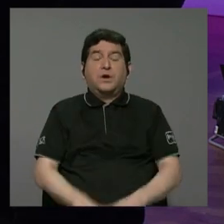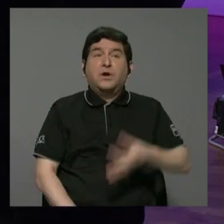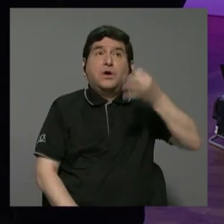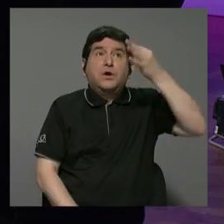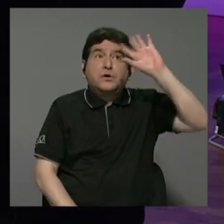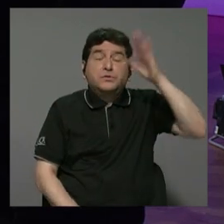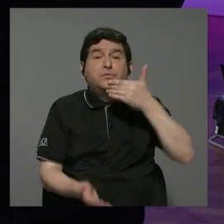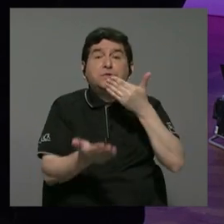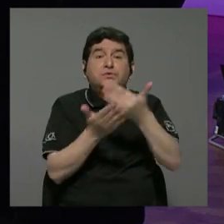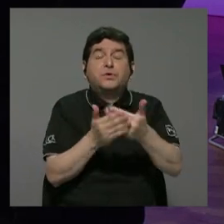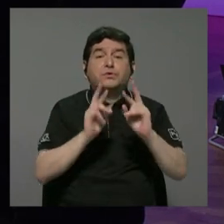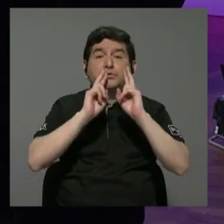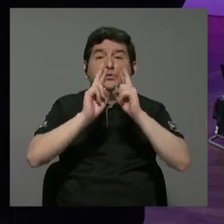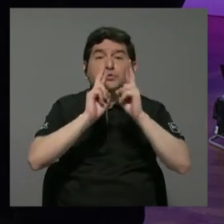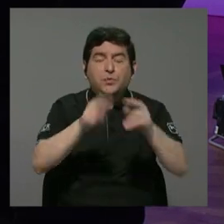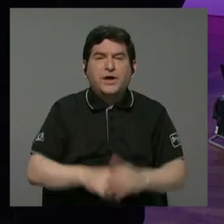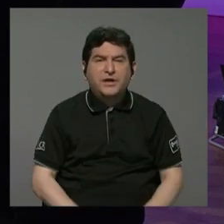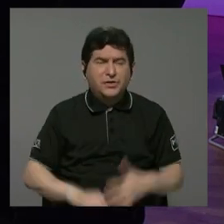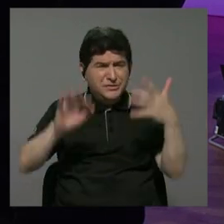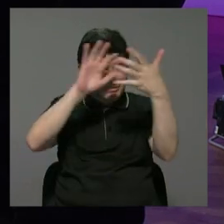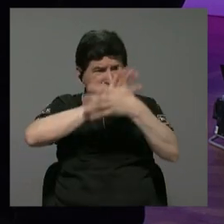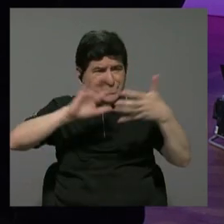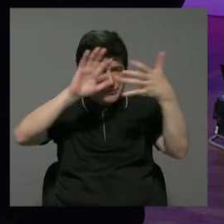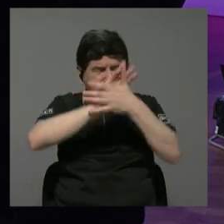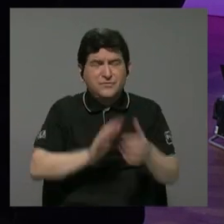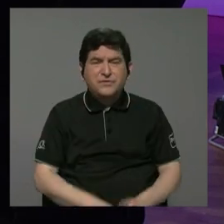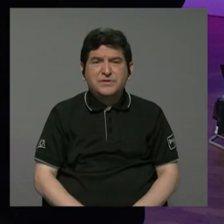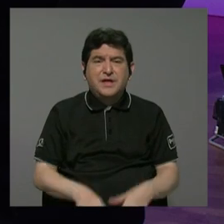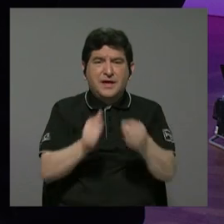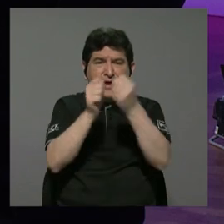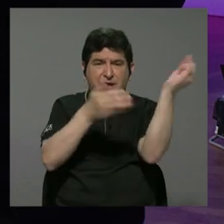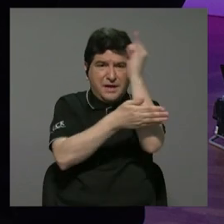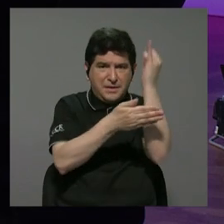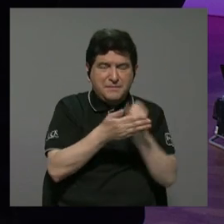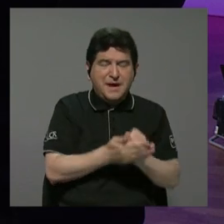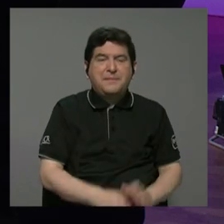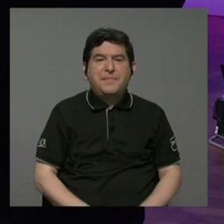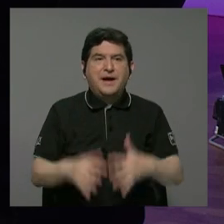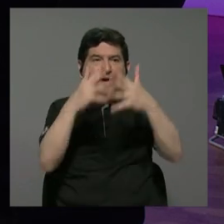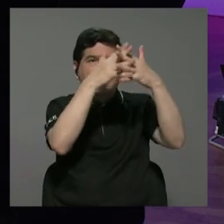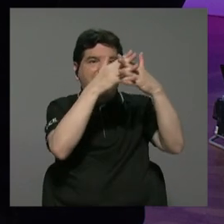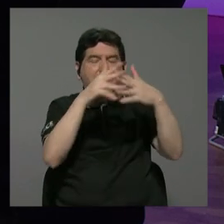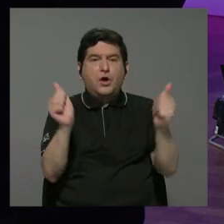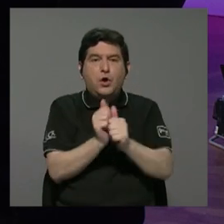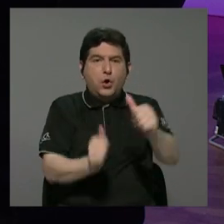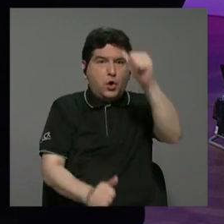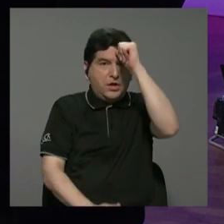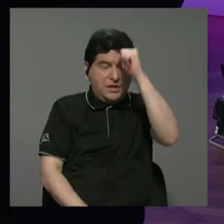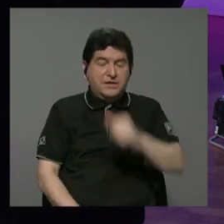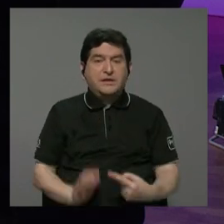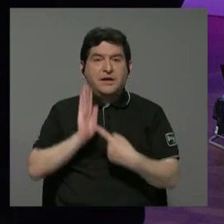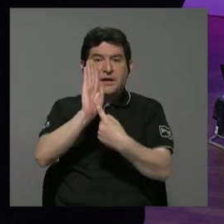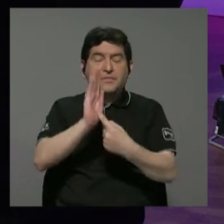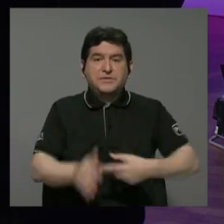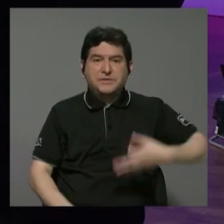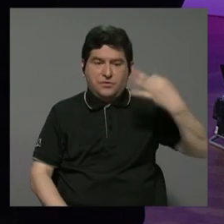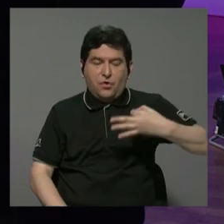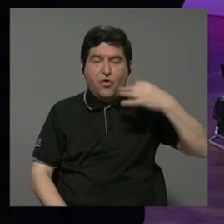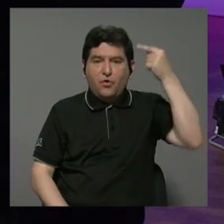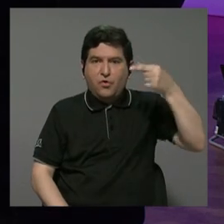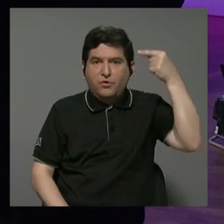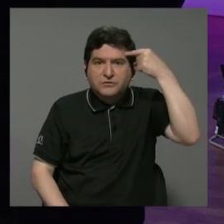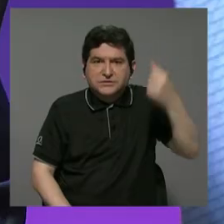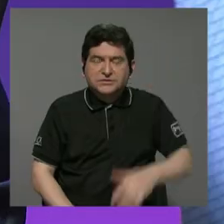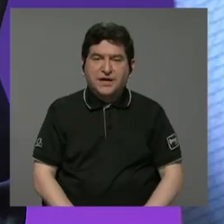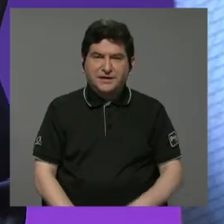supuestos buenos resultados, en donde se confunde el mapa de los Estados Unidos con el de la India en una presentación oficial del gobierno.